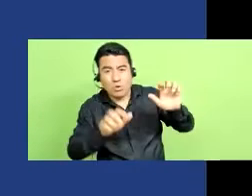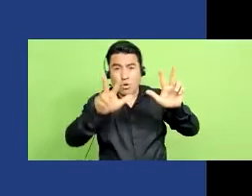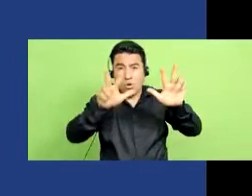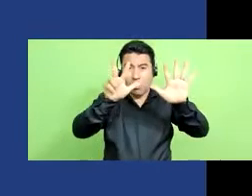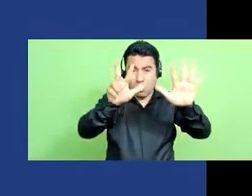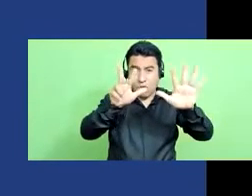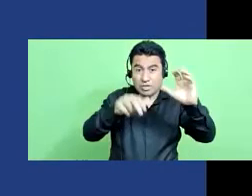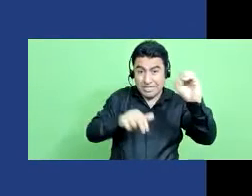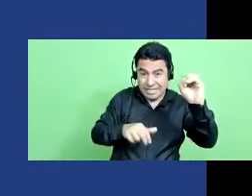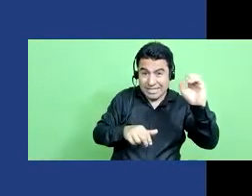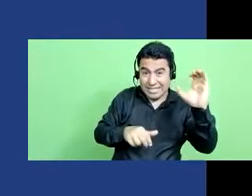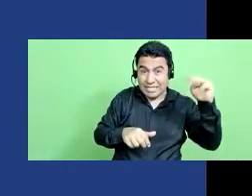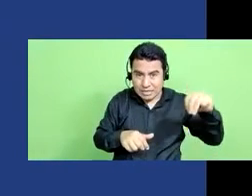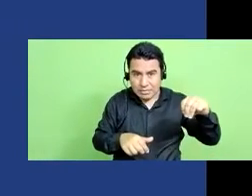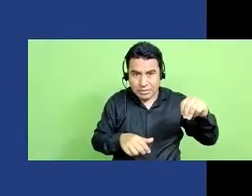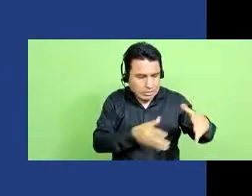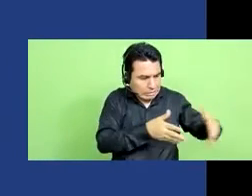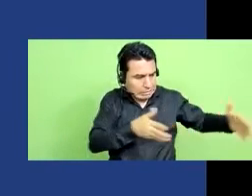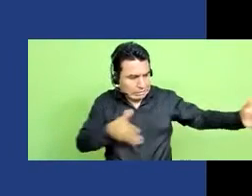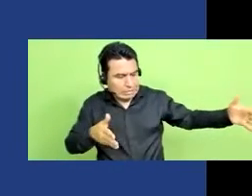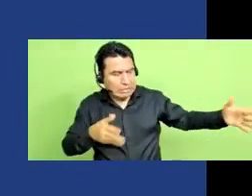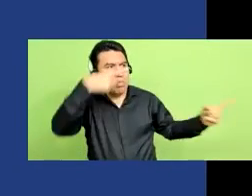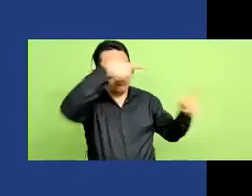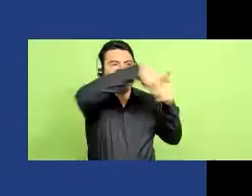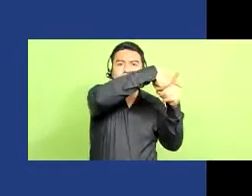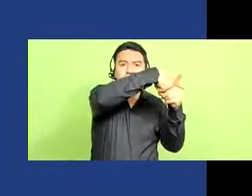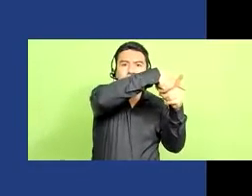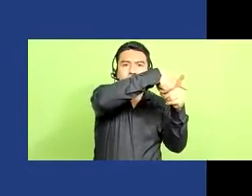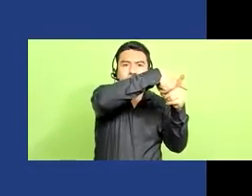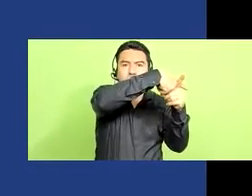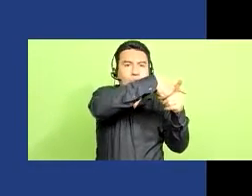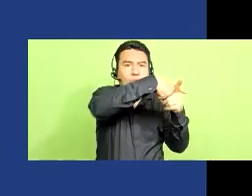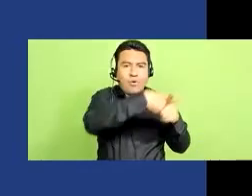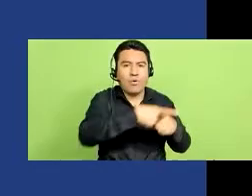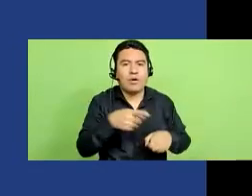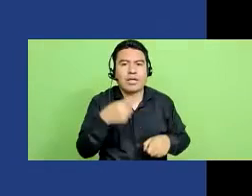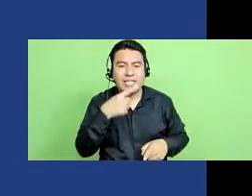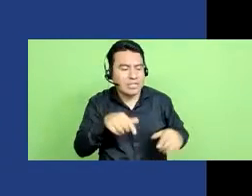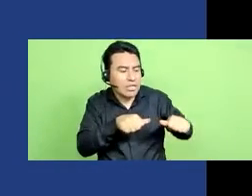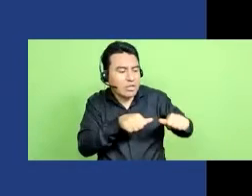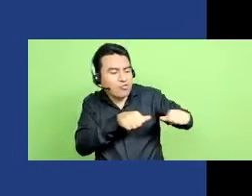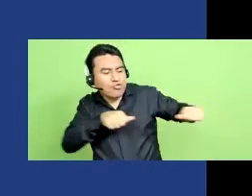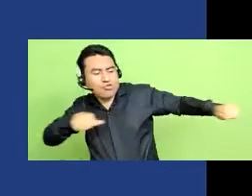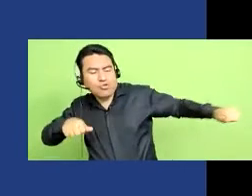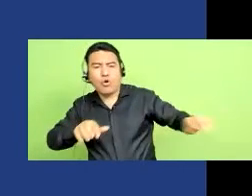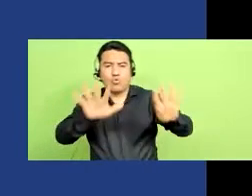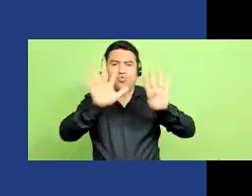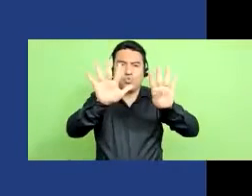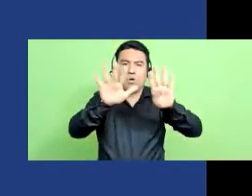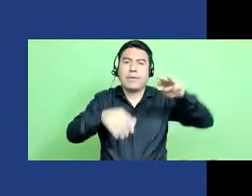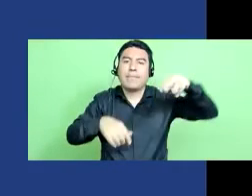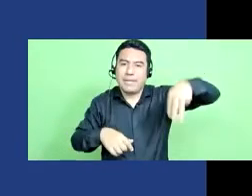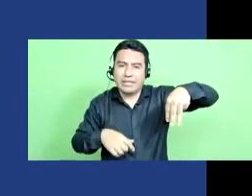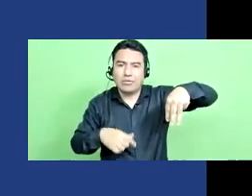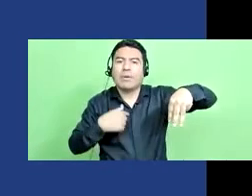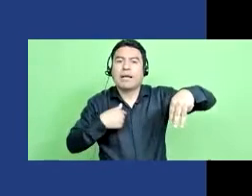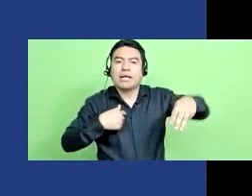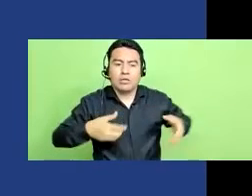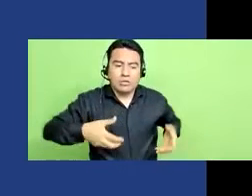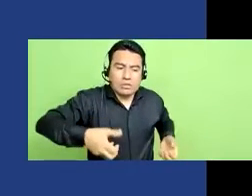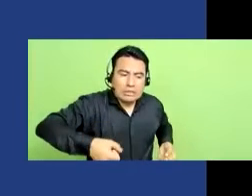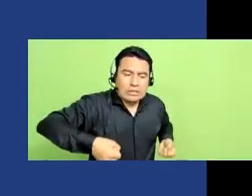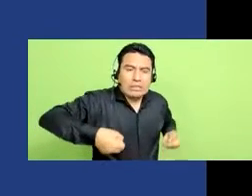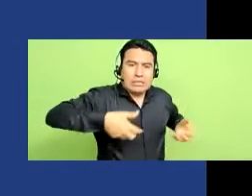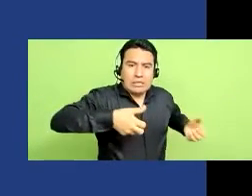estoy superando los nueve meses la norma ya me está restringiendo que están nueve metros recorridos que obtener un de stands es por ello que